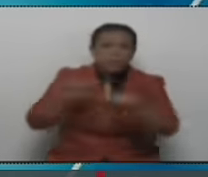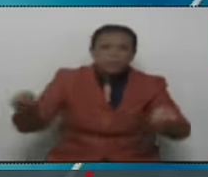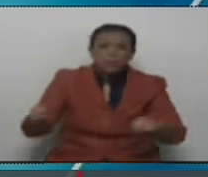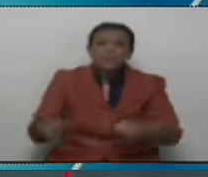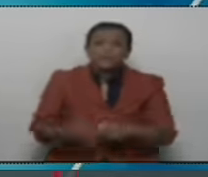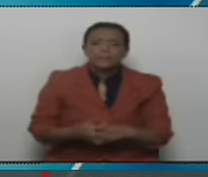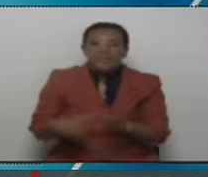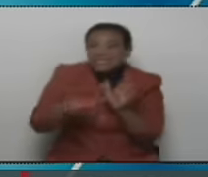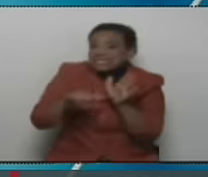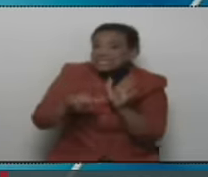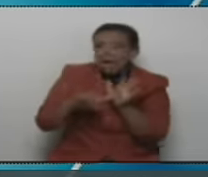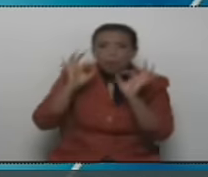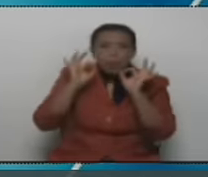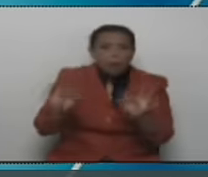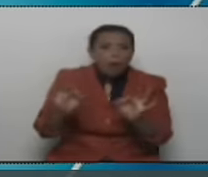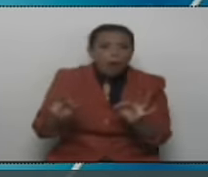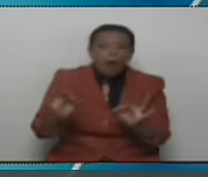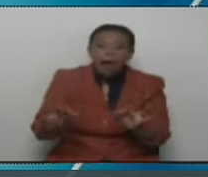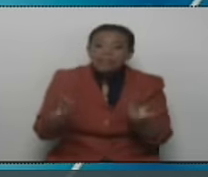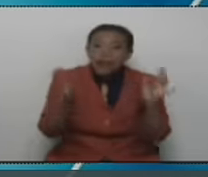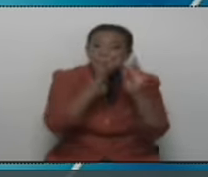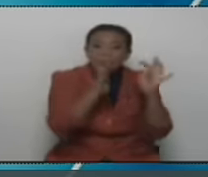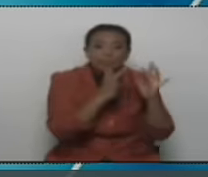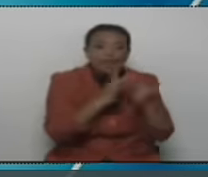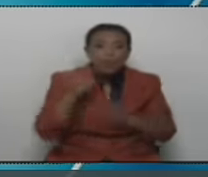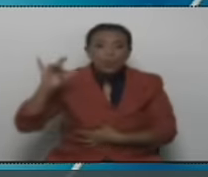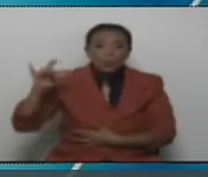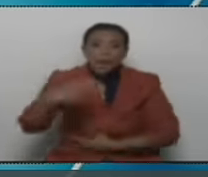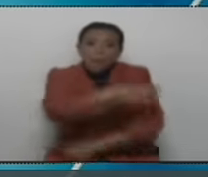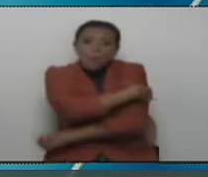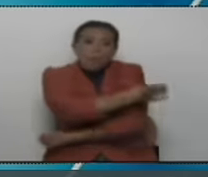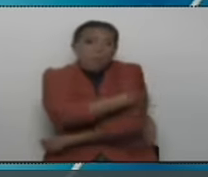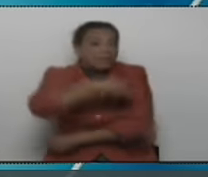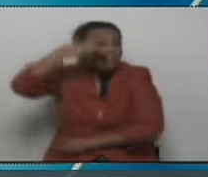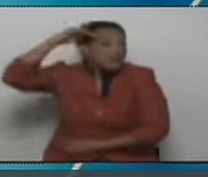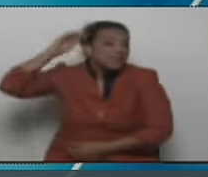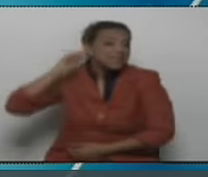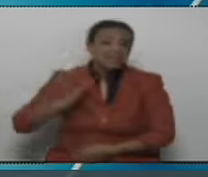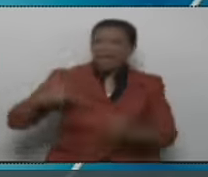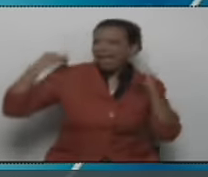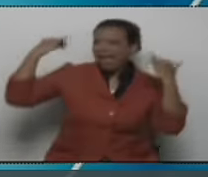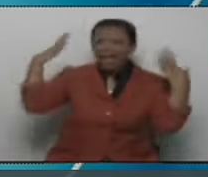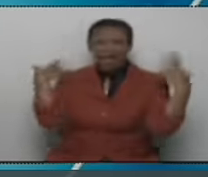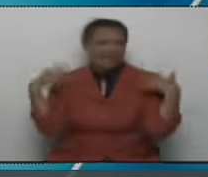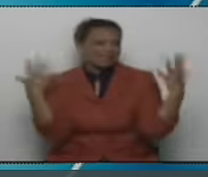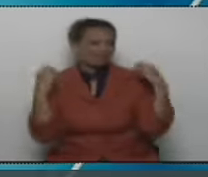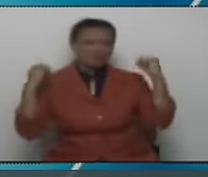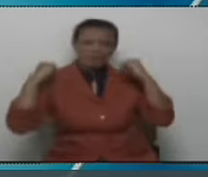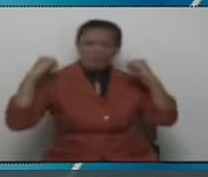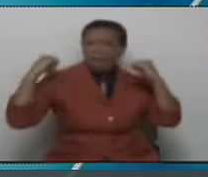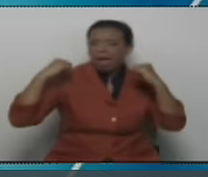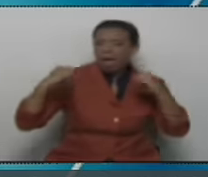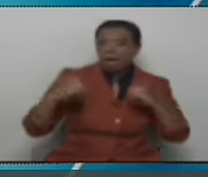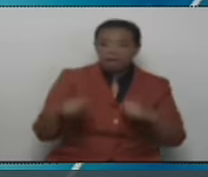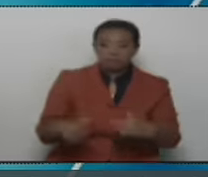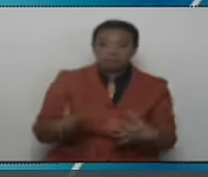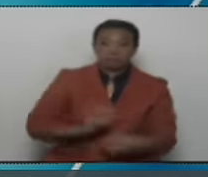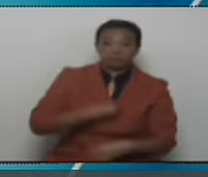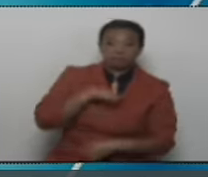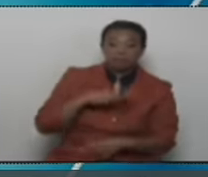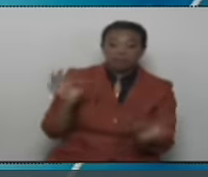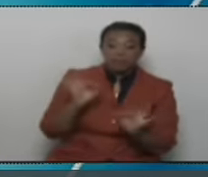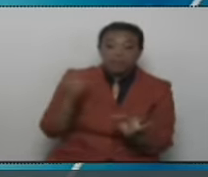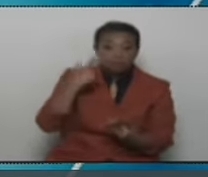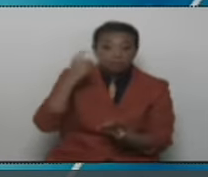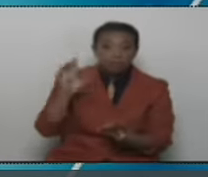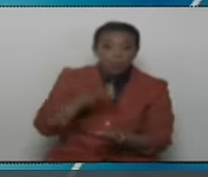Muy celebrada en redes sociales de la derecha mayamera, ese tipo de ataque. Es correcto, correcto, porque nada de esto, usted